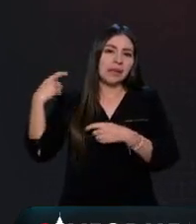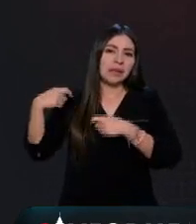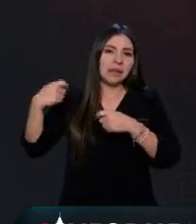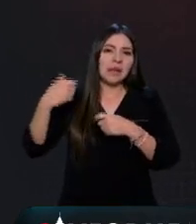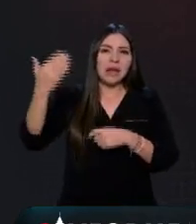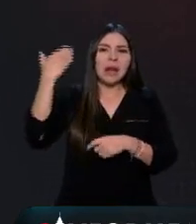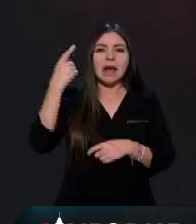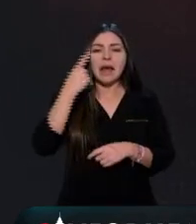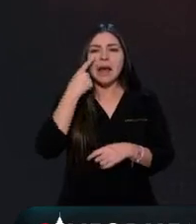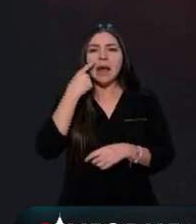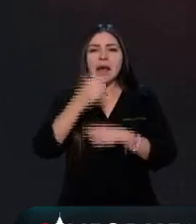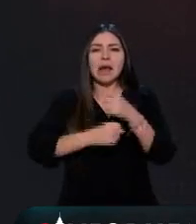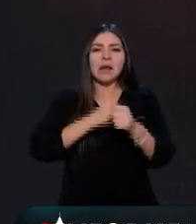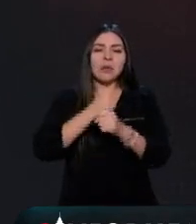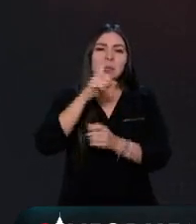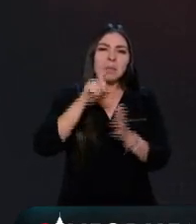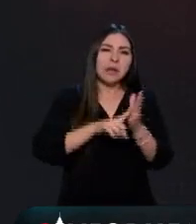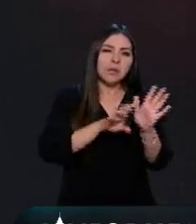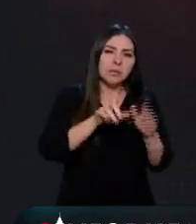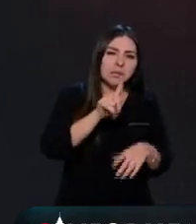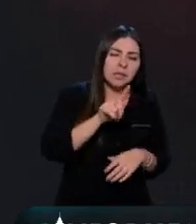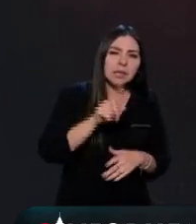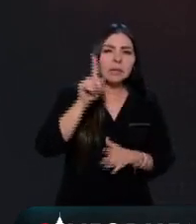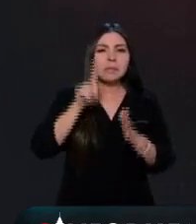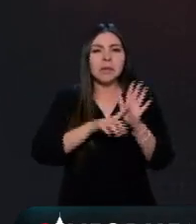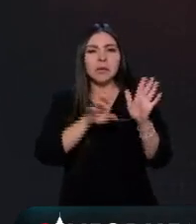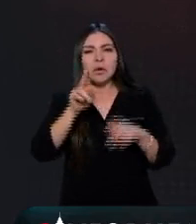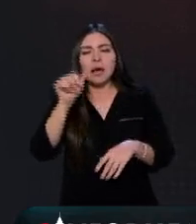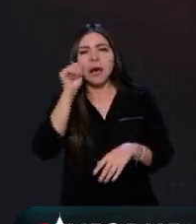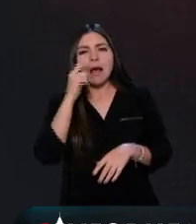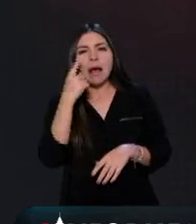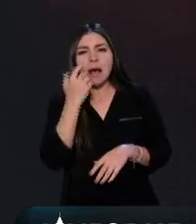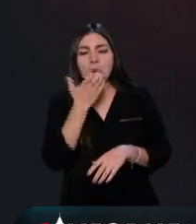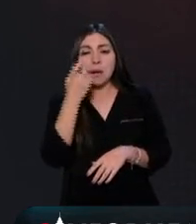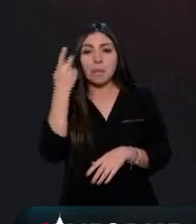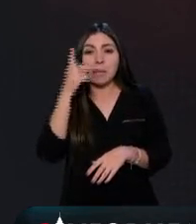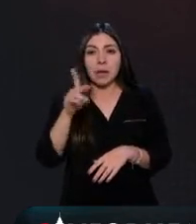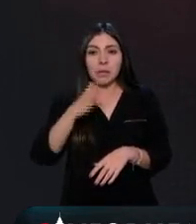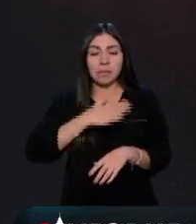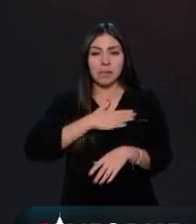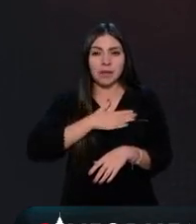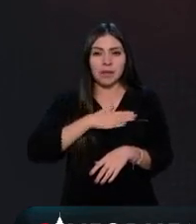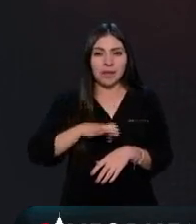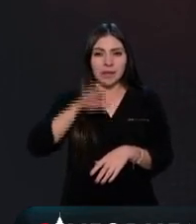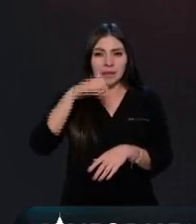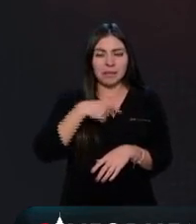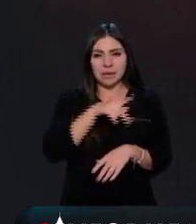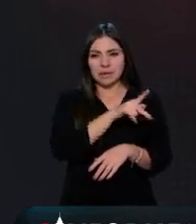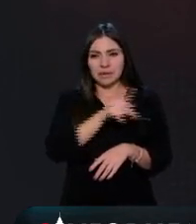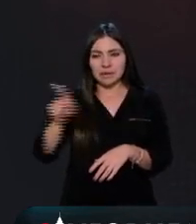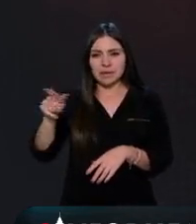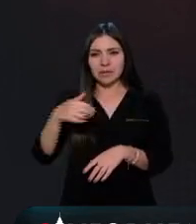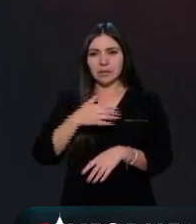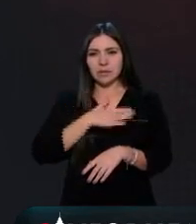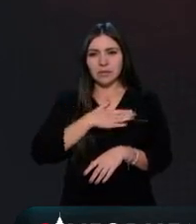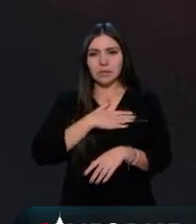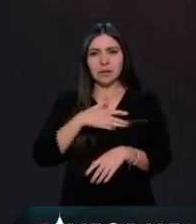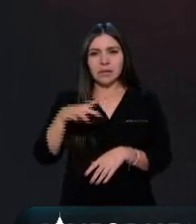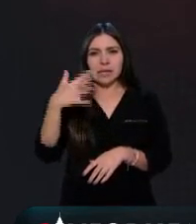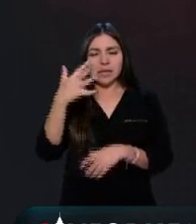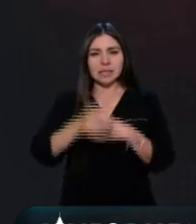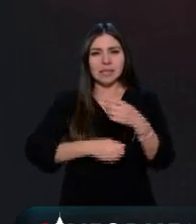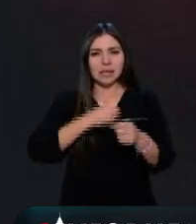los 70s, en los 80s. Yo debo de decir que por lo menos en mi generación, y que tengo 15 años de hacer